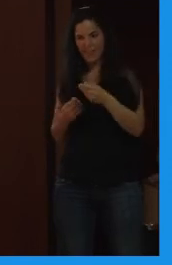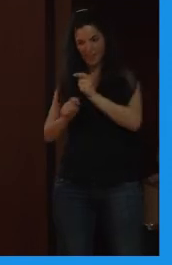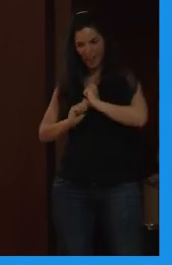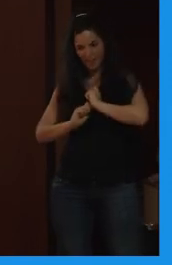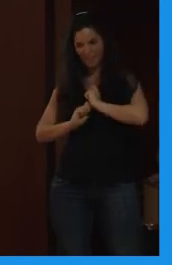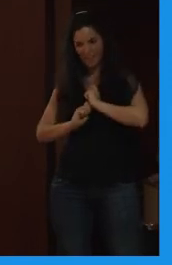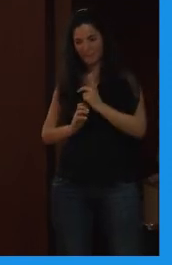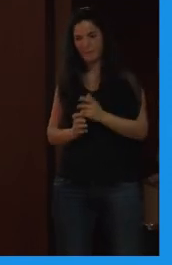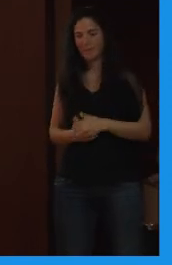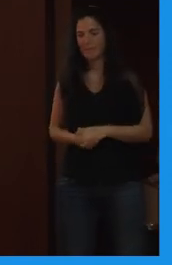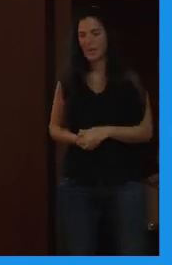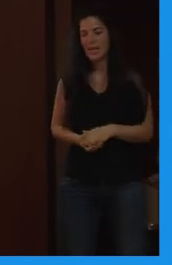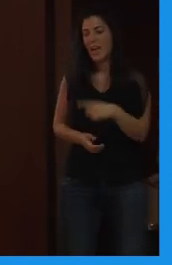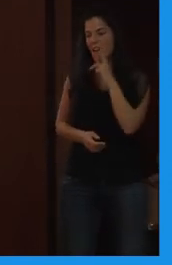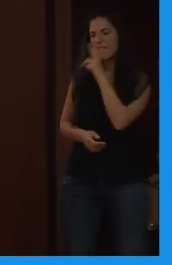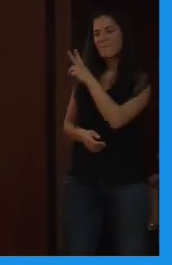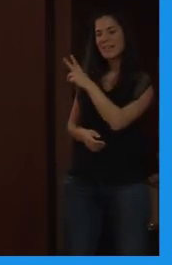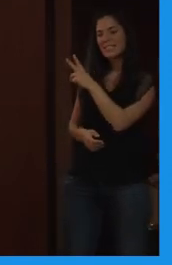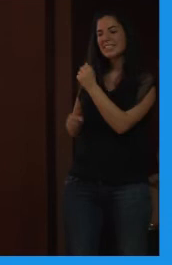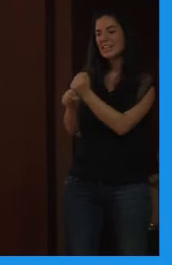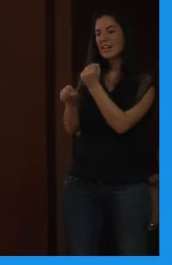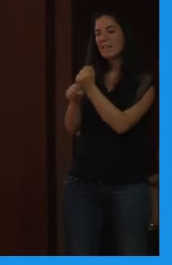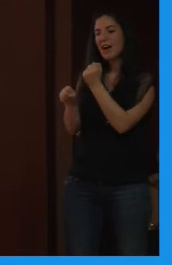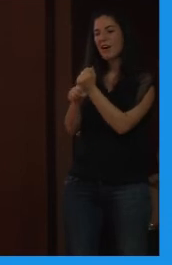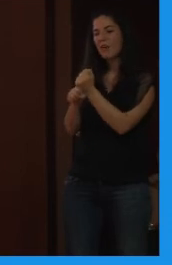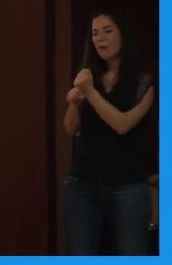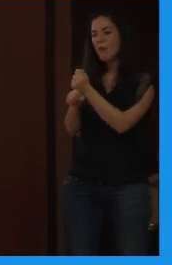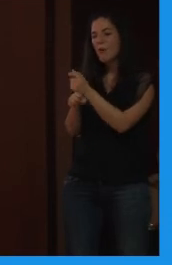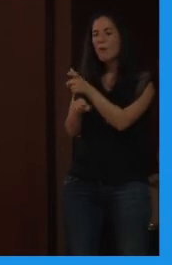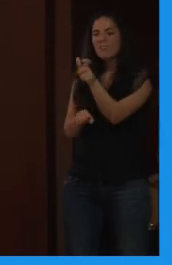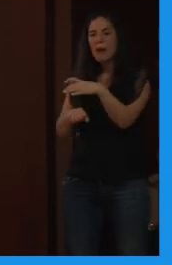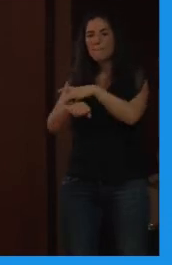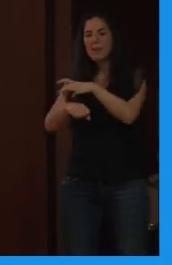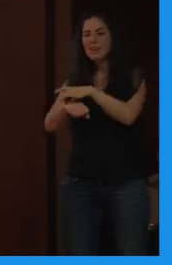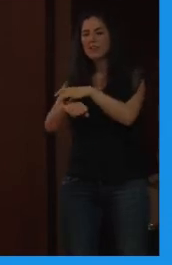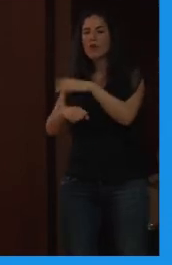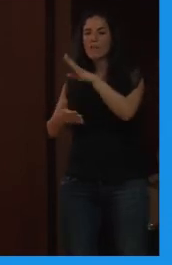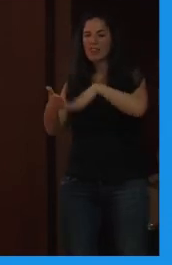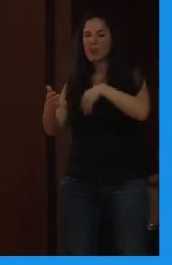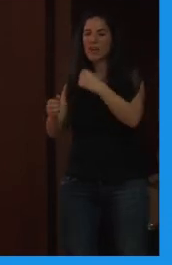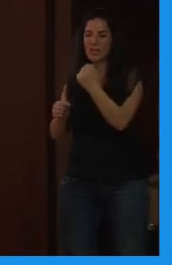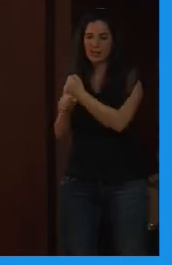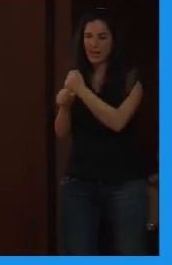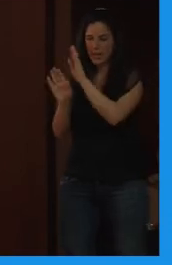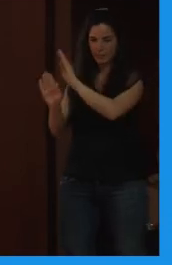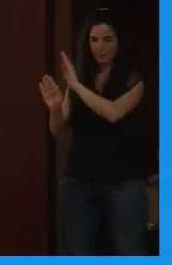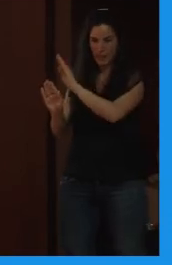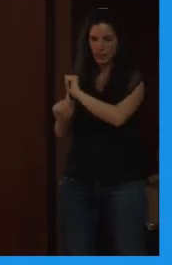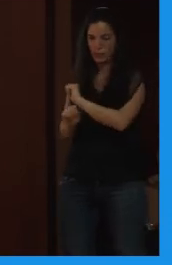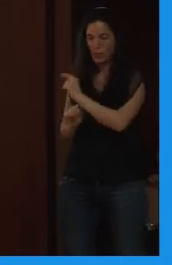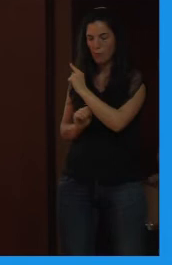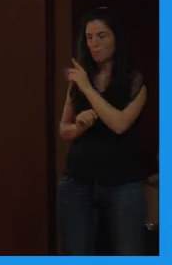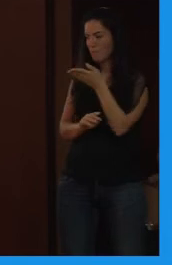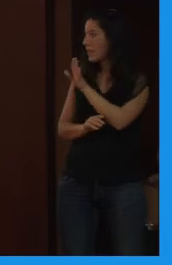Aquí veis un trabajo del doctor Cuatrecasas, que trabaja en Barcelona y que ha hecho varios estudios de fibromialgia